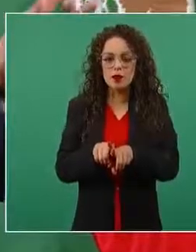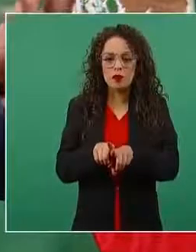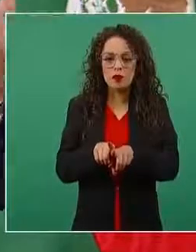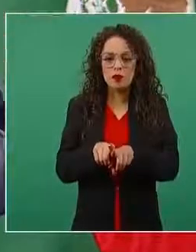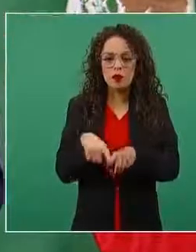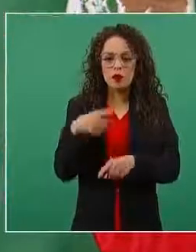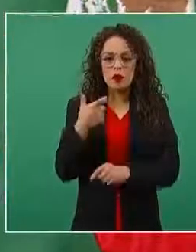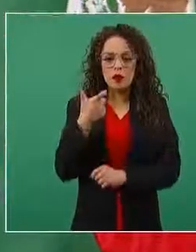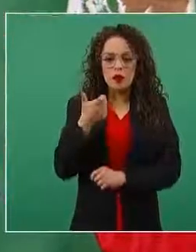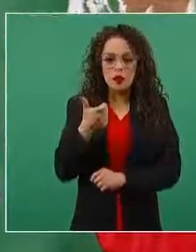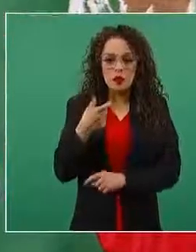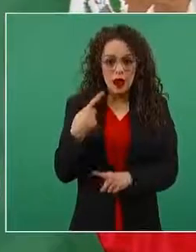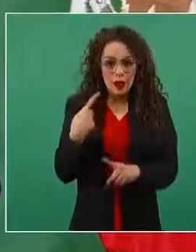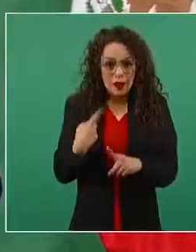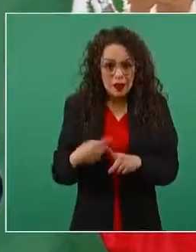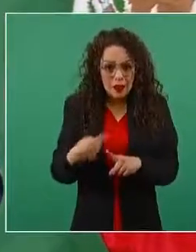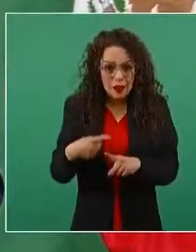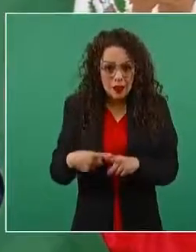la nación.